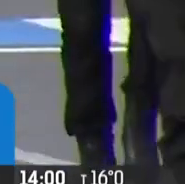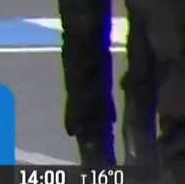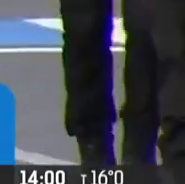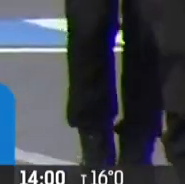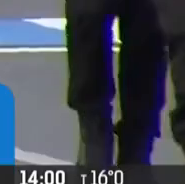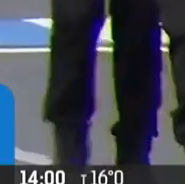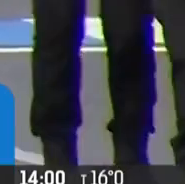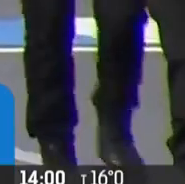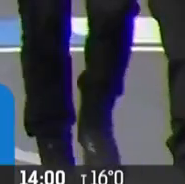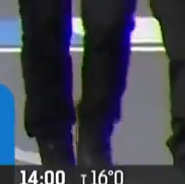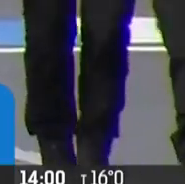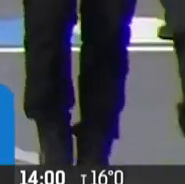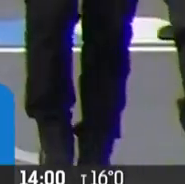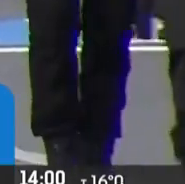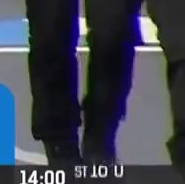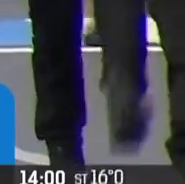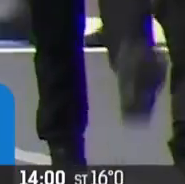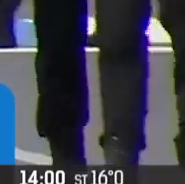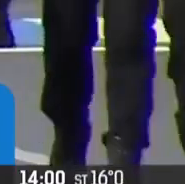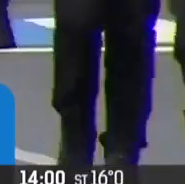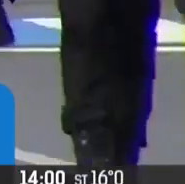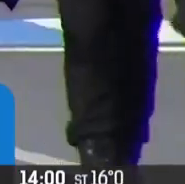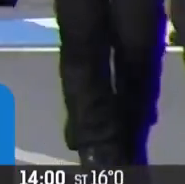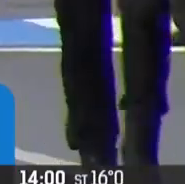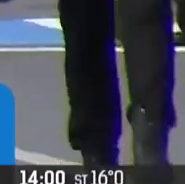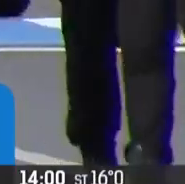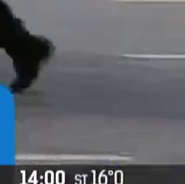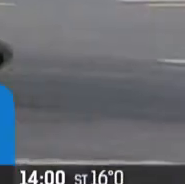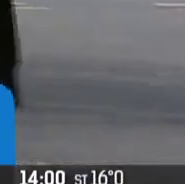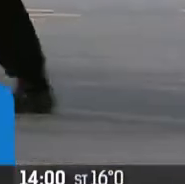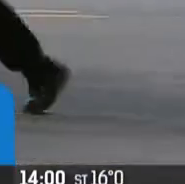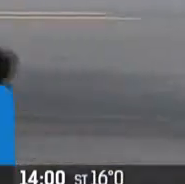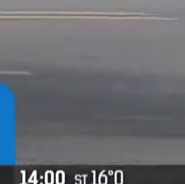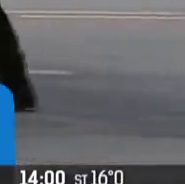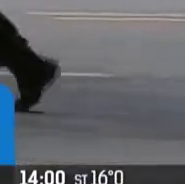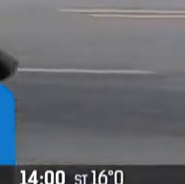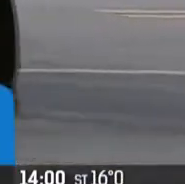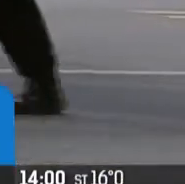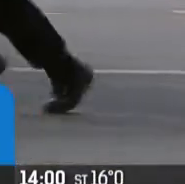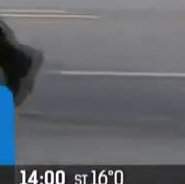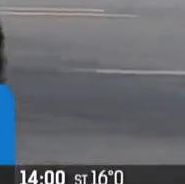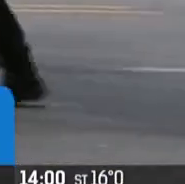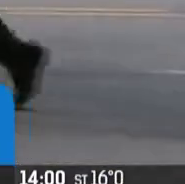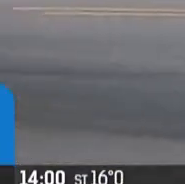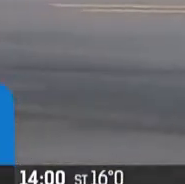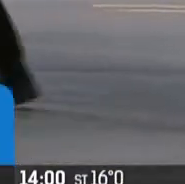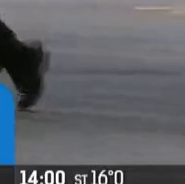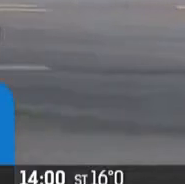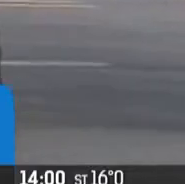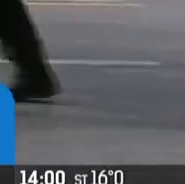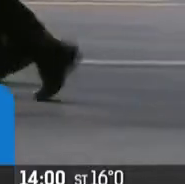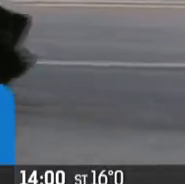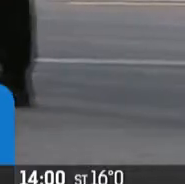la isla del atlántico sur y su presencia en tanto que en su entrega y valentía se han